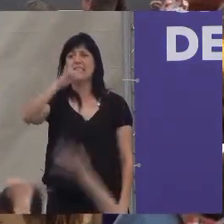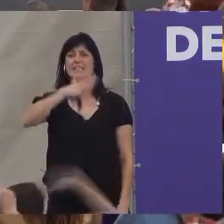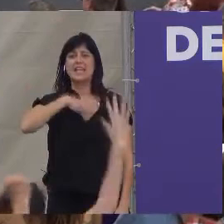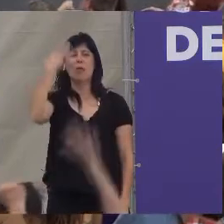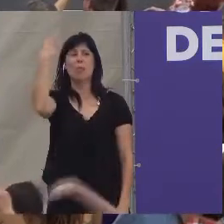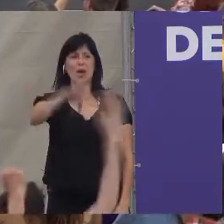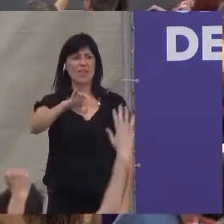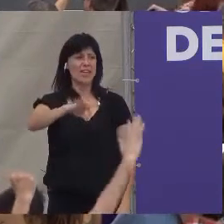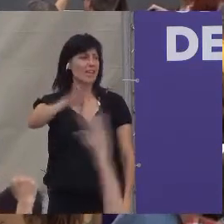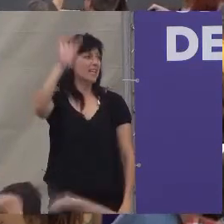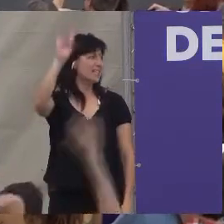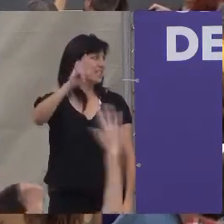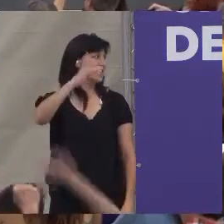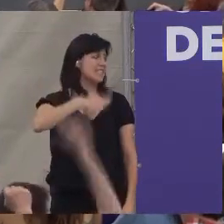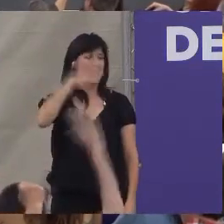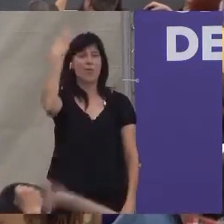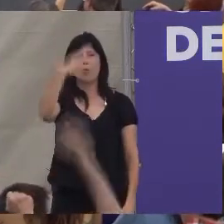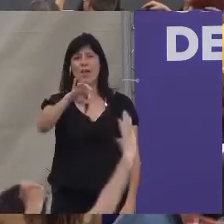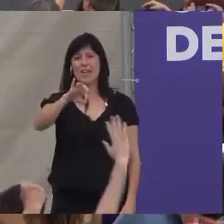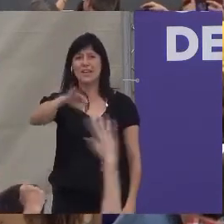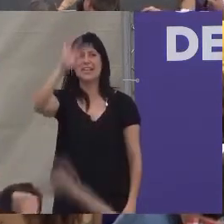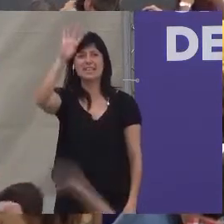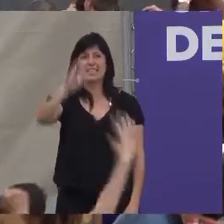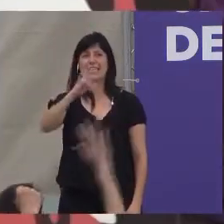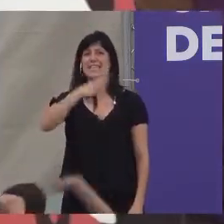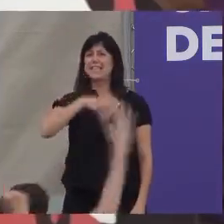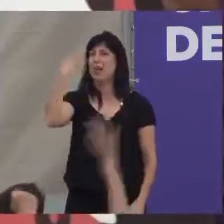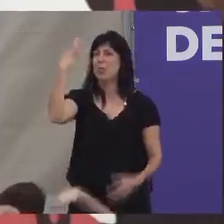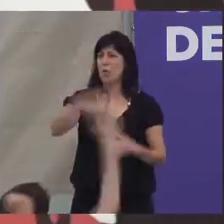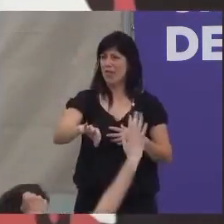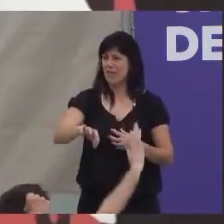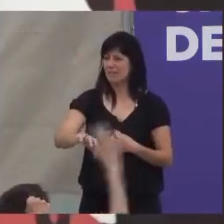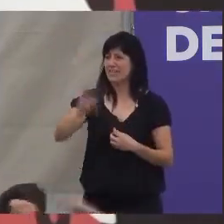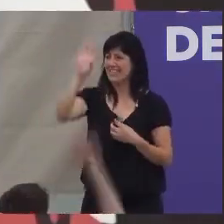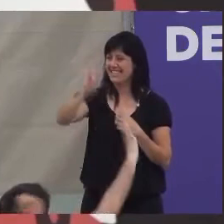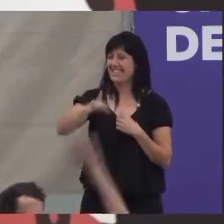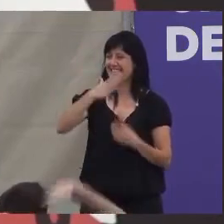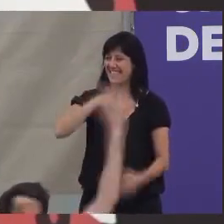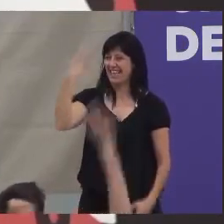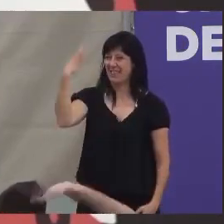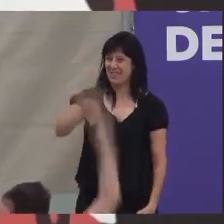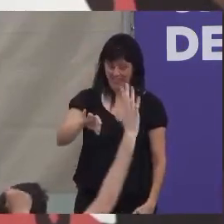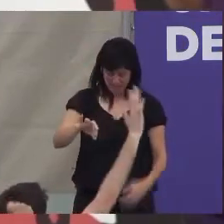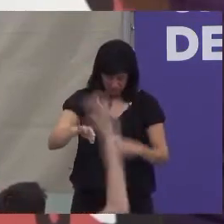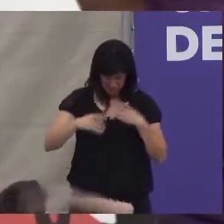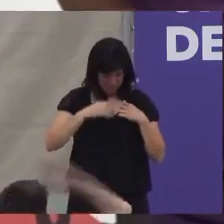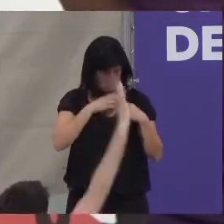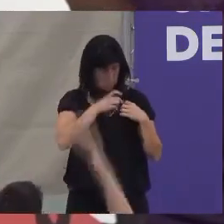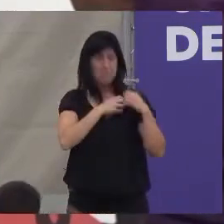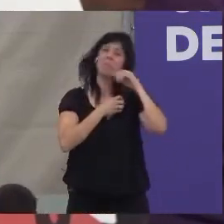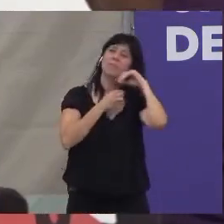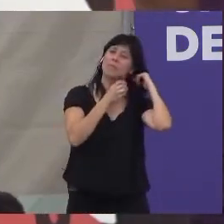¡Sí se puede! ¡Sí se puede! ¡Sí se puede! ¡Sí se puede!